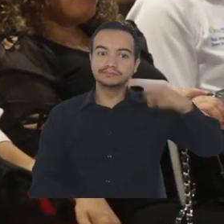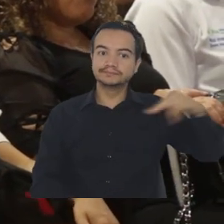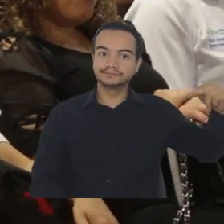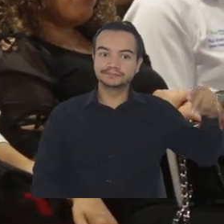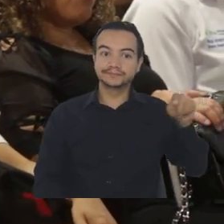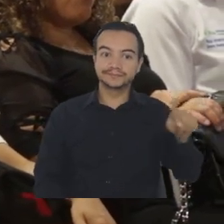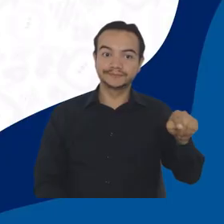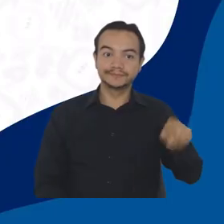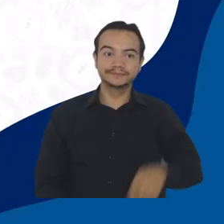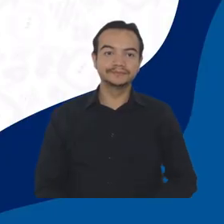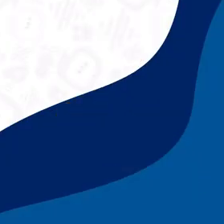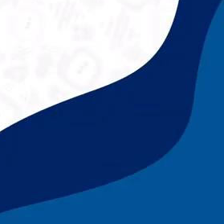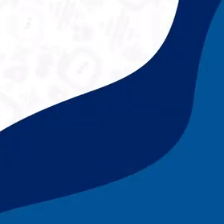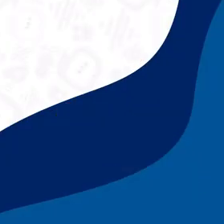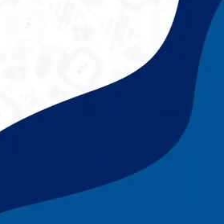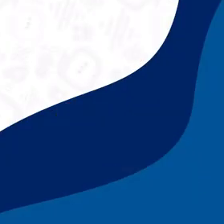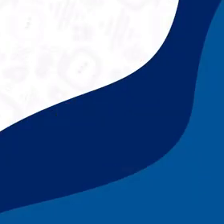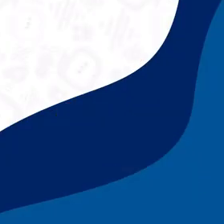del departamento.